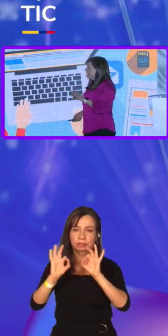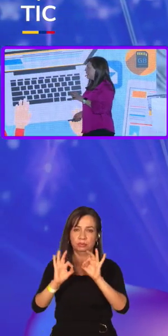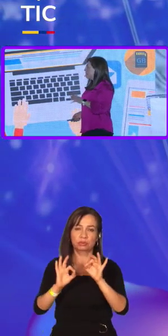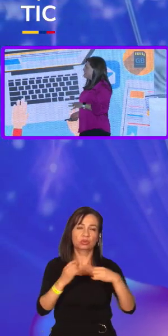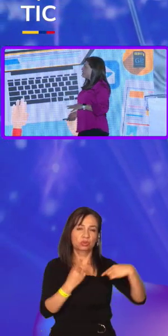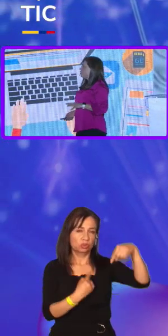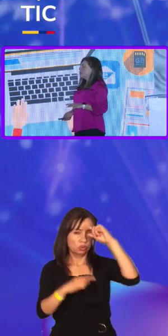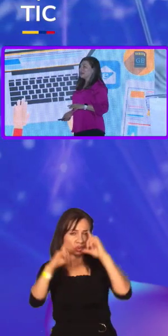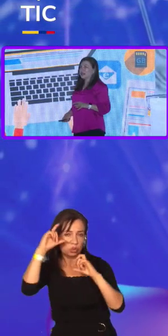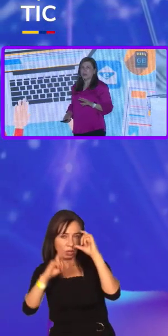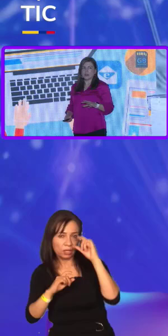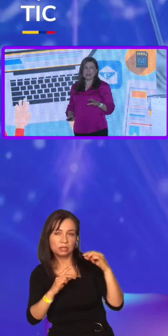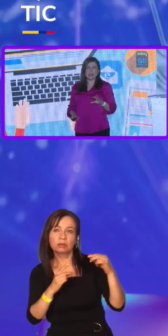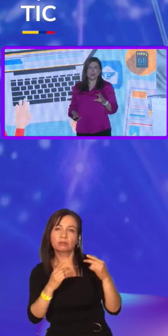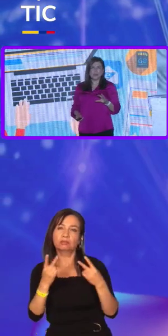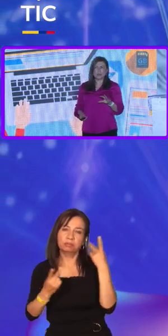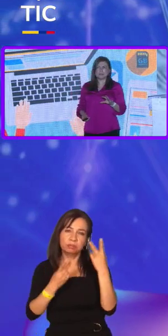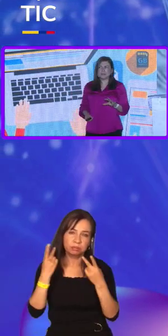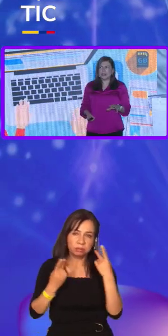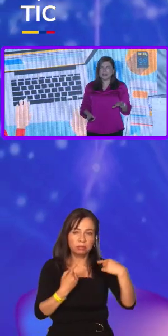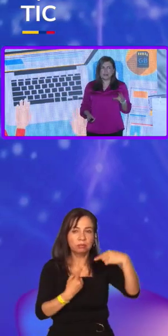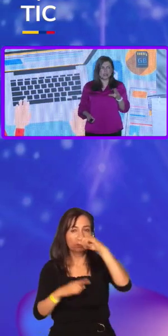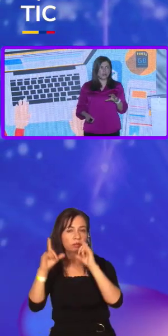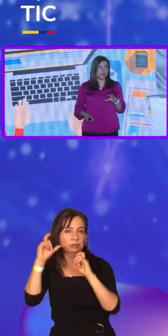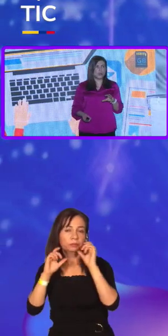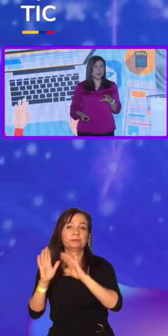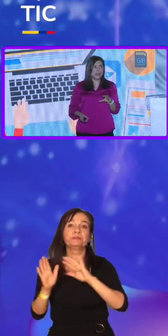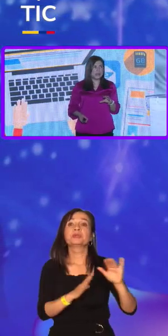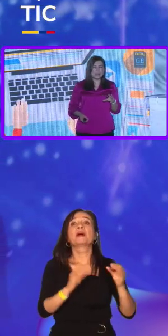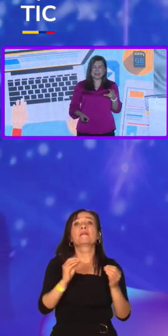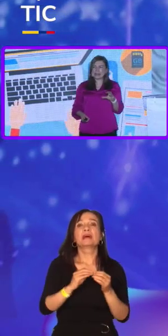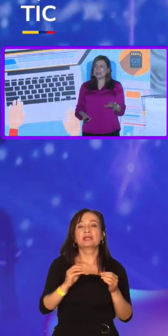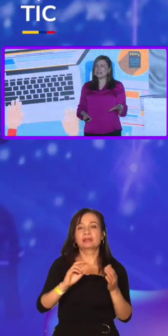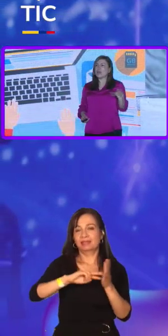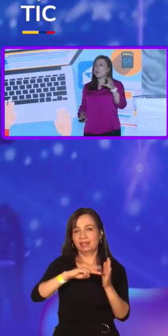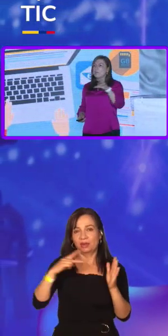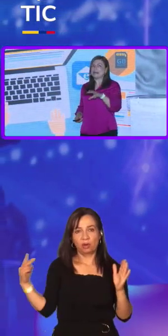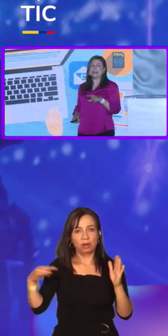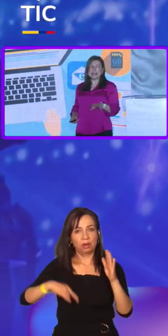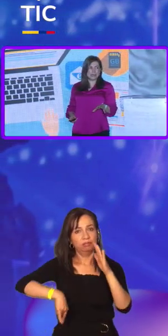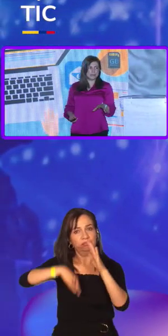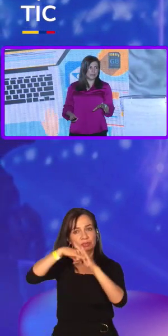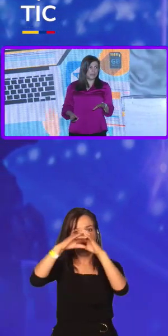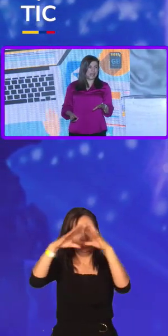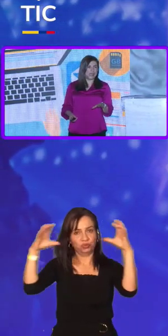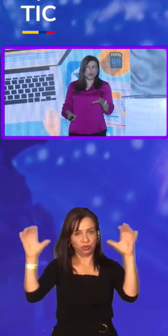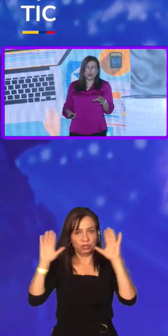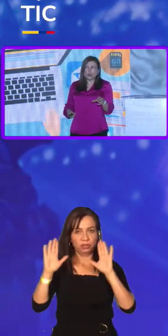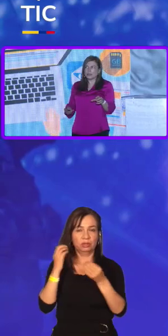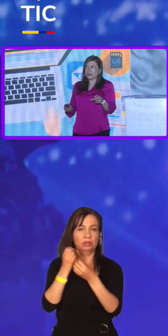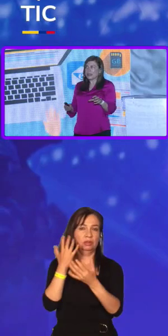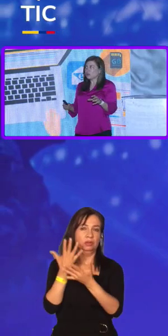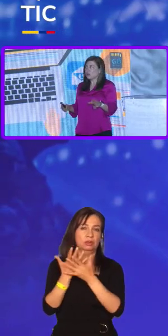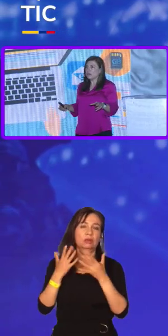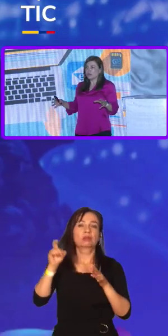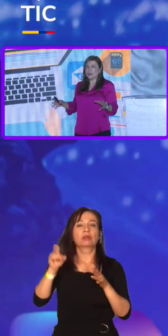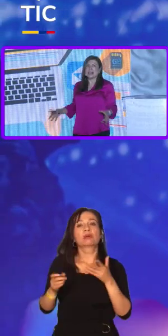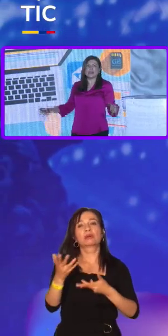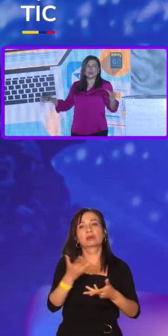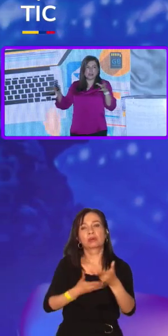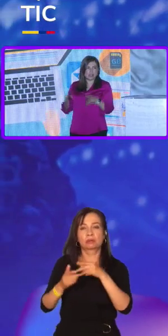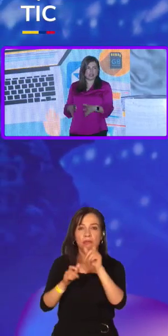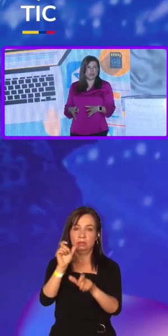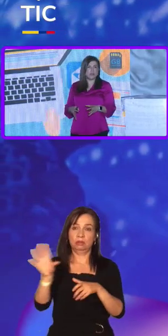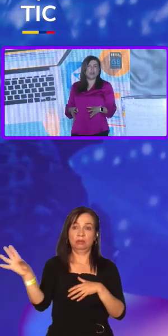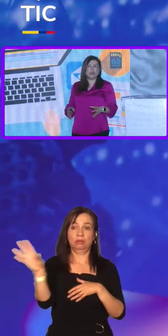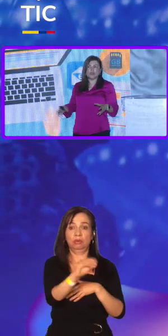inteligente. También la infraestructura y tecnología en la nube. La infraestructura, tratar de que sea compartida para que no tenga todo el